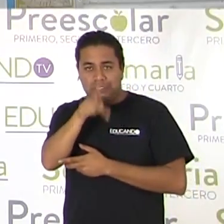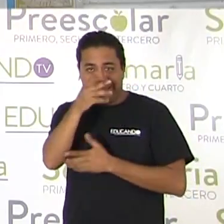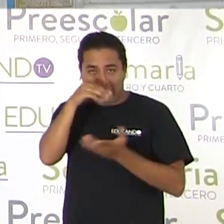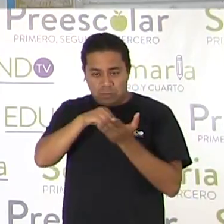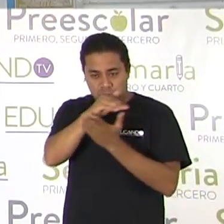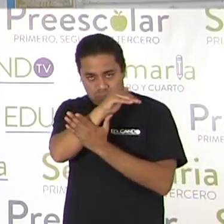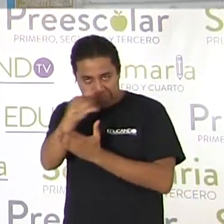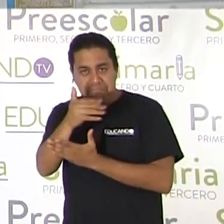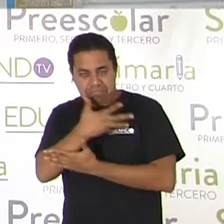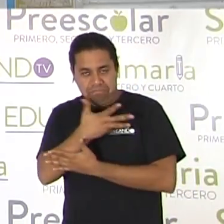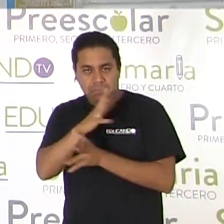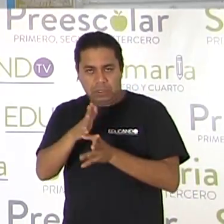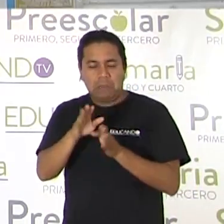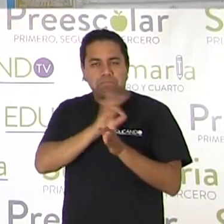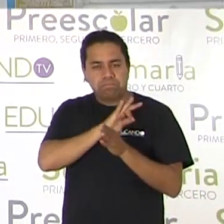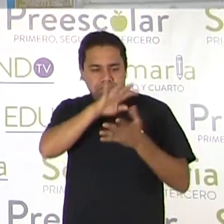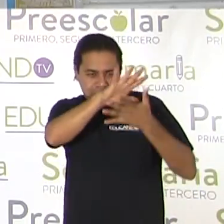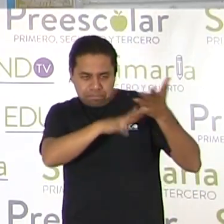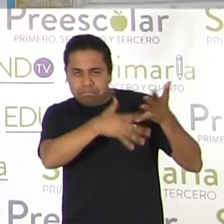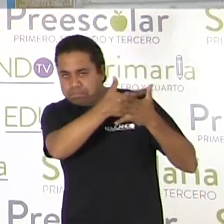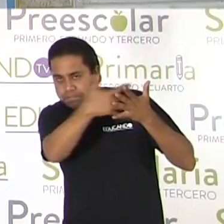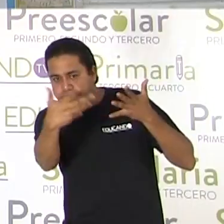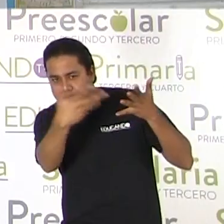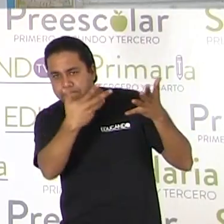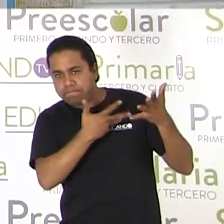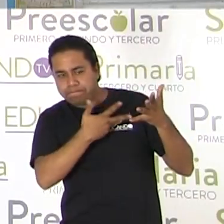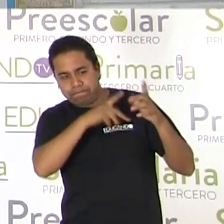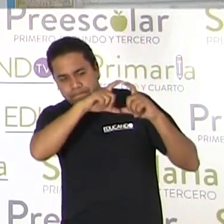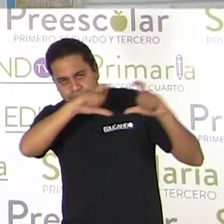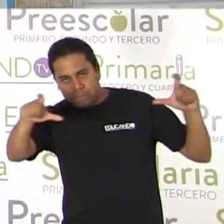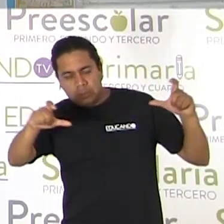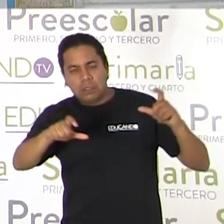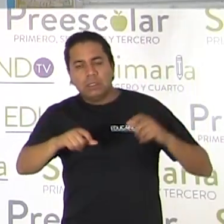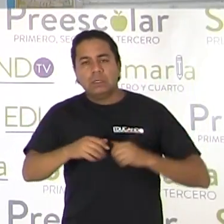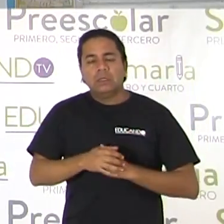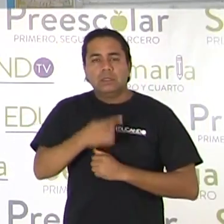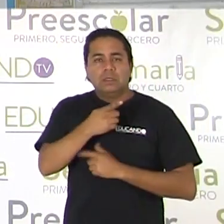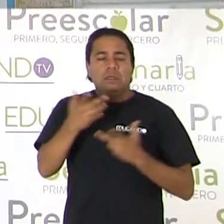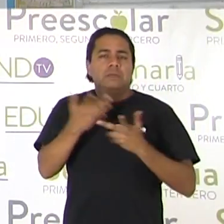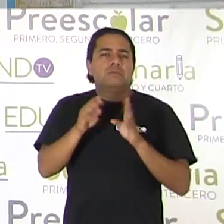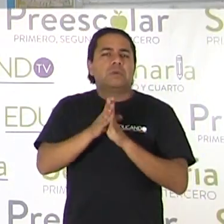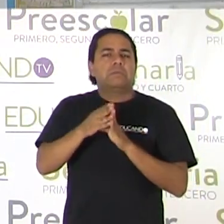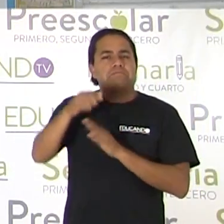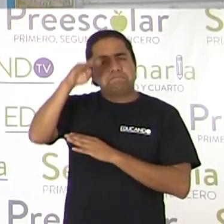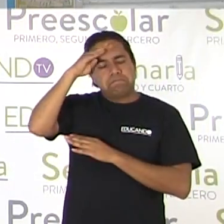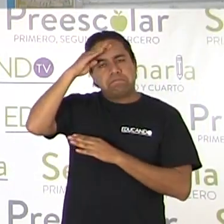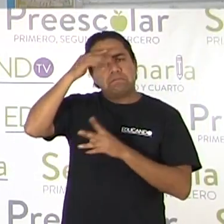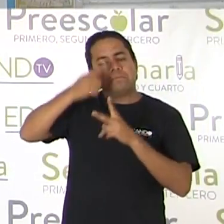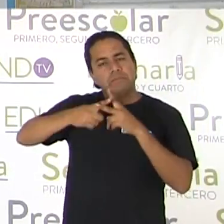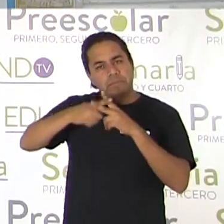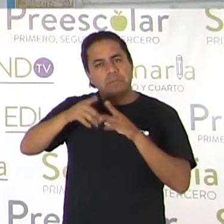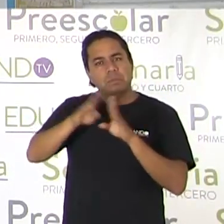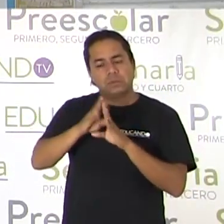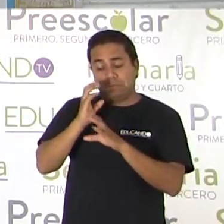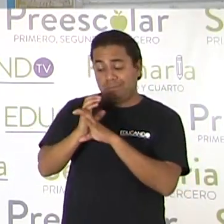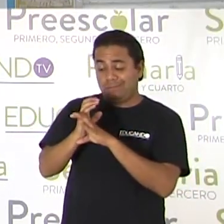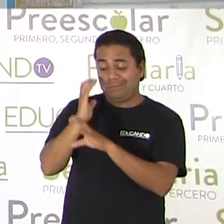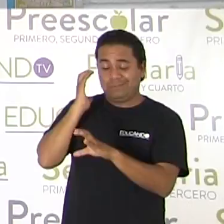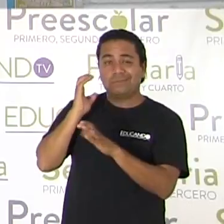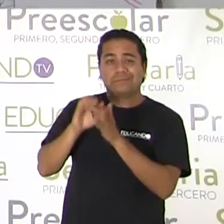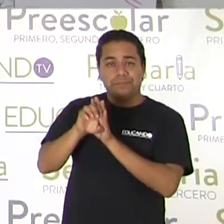pudimos desarrollar esta tabla. En este caso, hicimos una estimación sabiendo que un autobús recorre